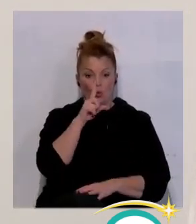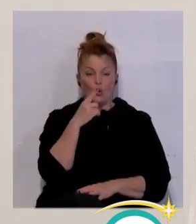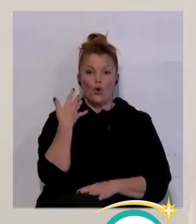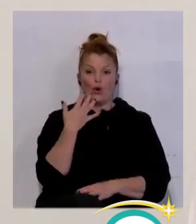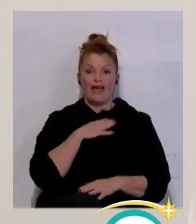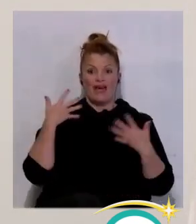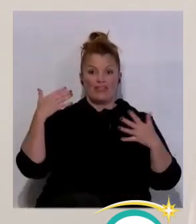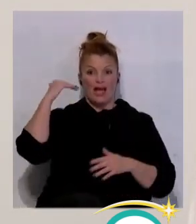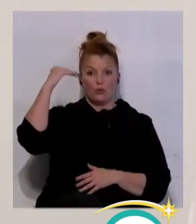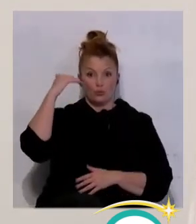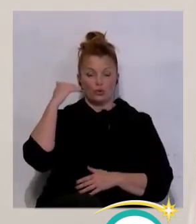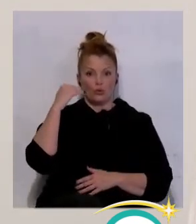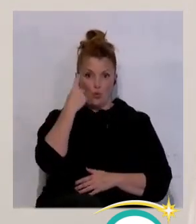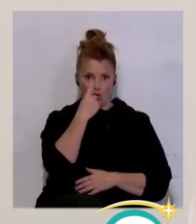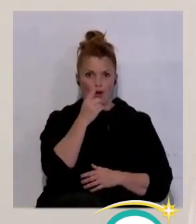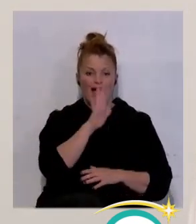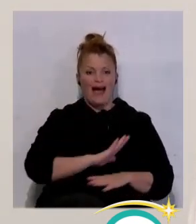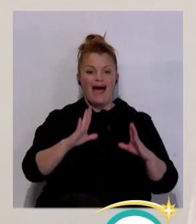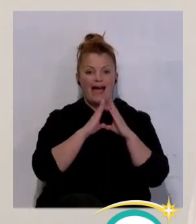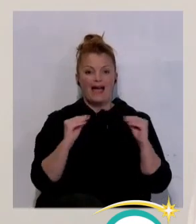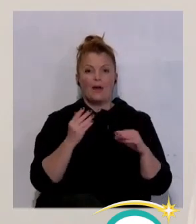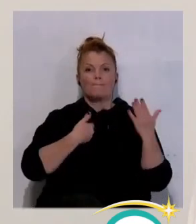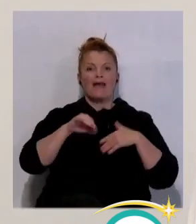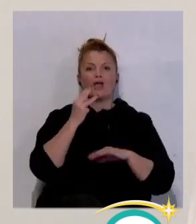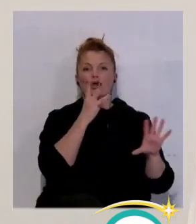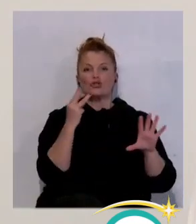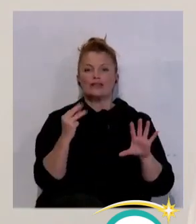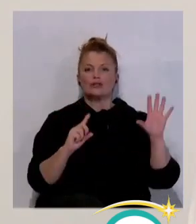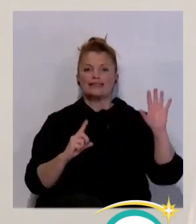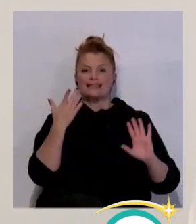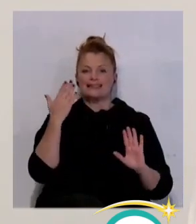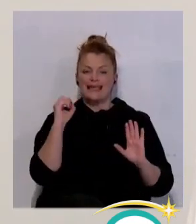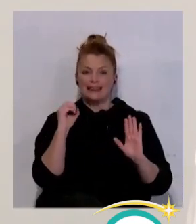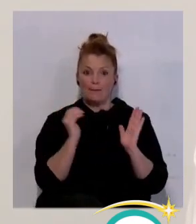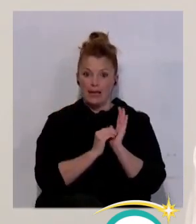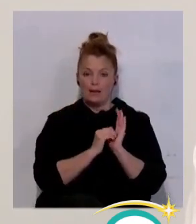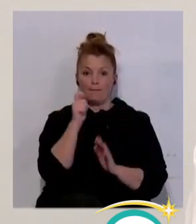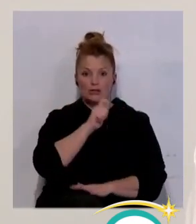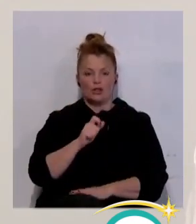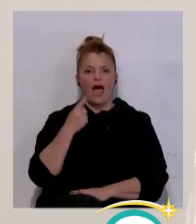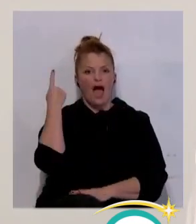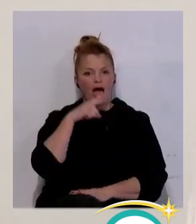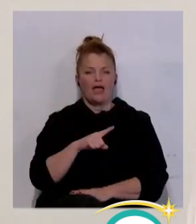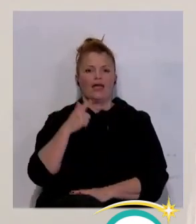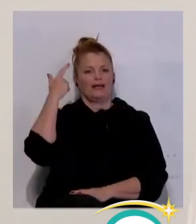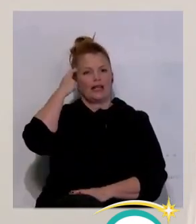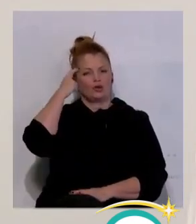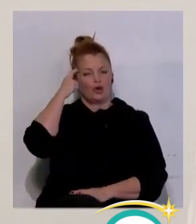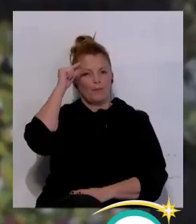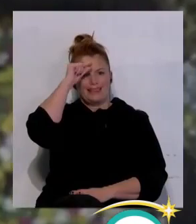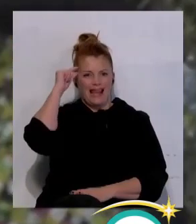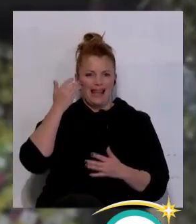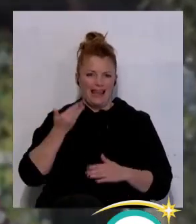adultos, bueno, pues en Andalucía más de 860.000 personas padecen trastornos mentales